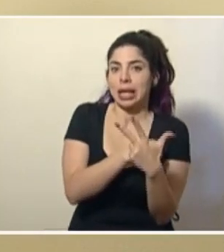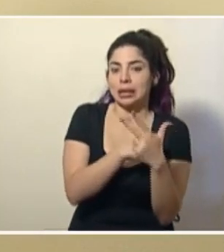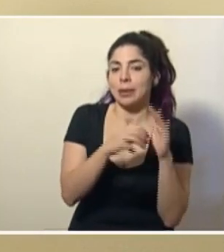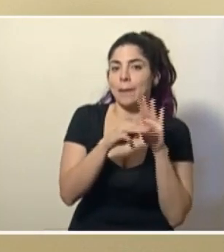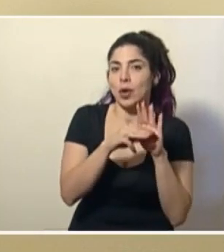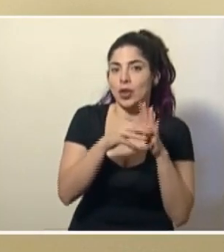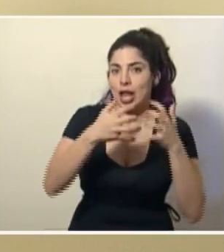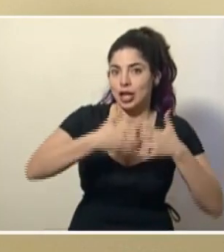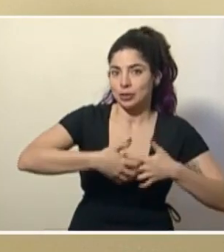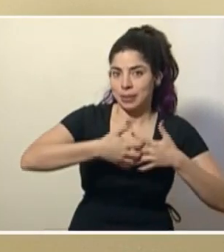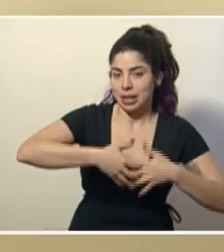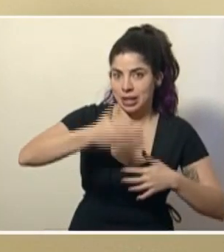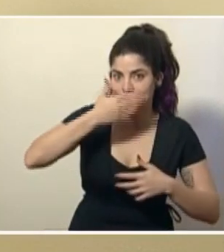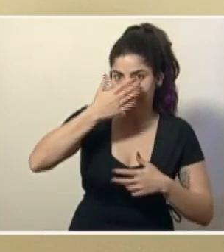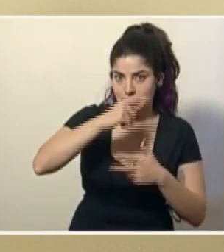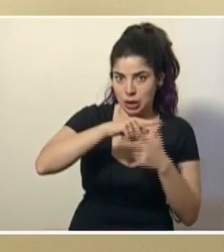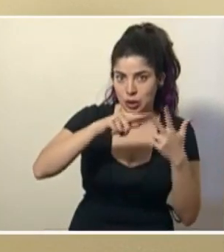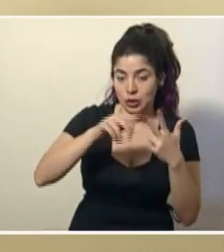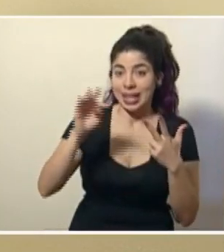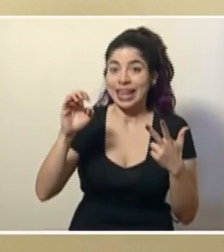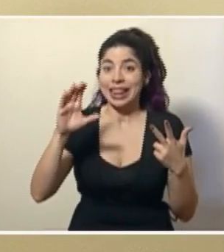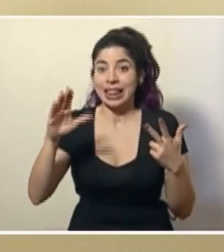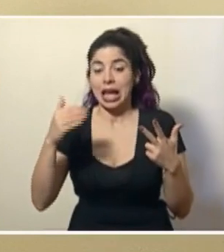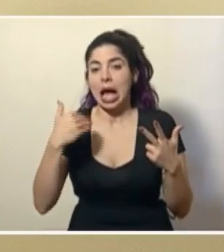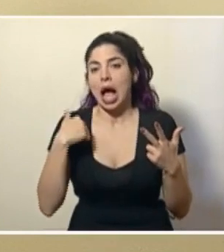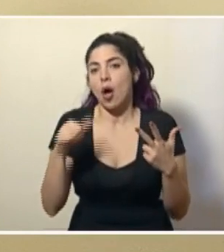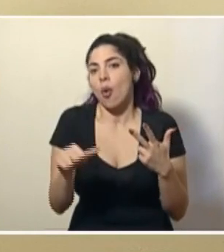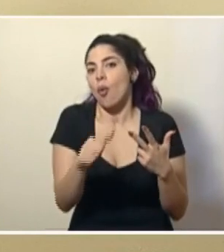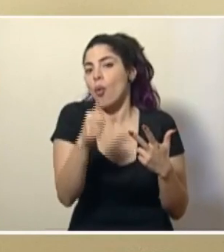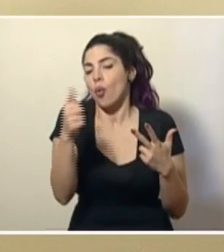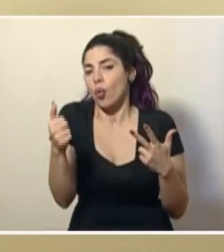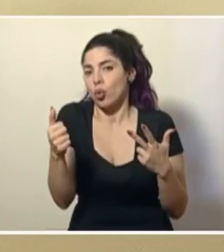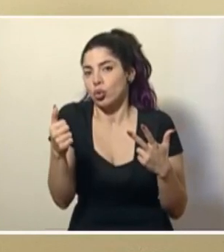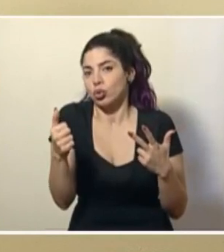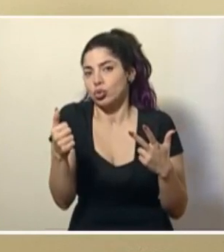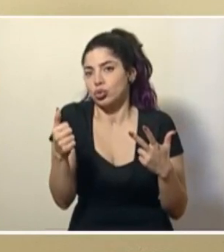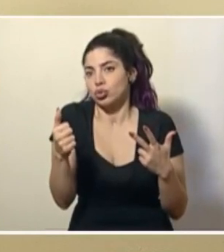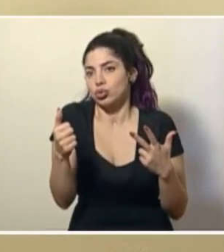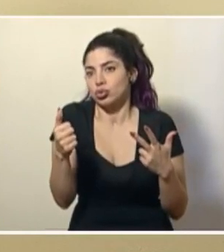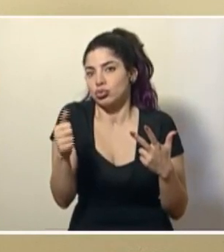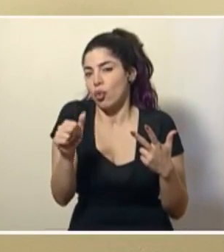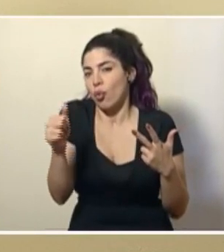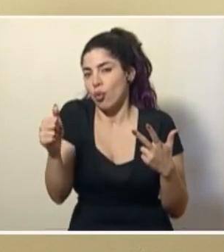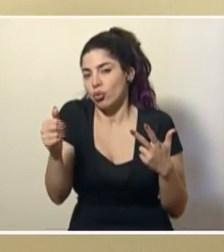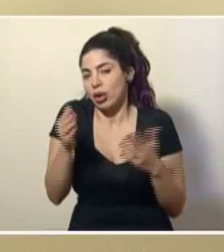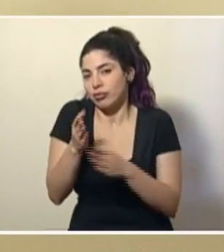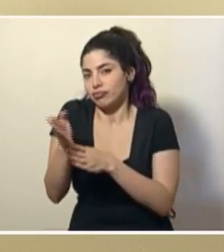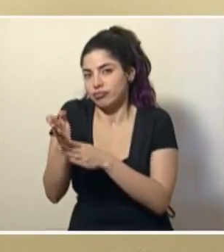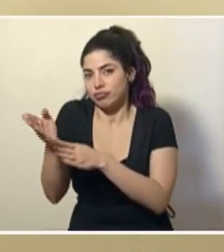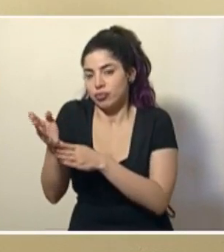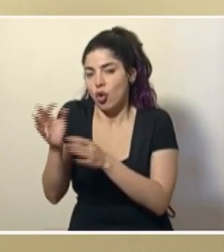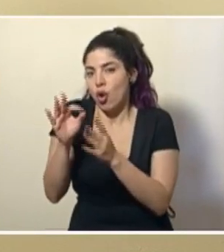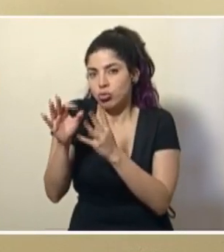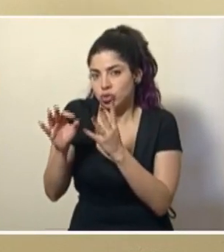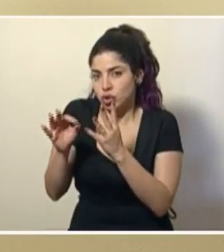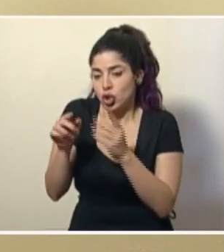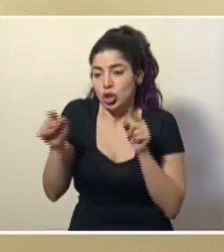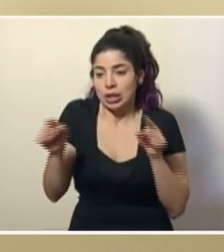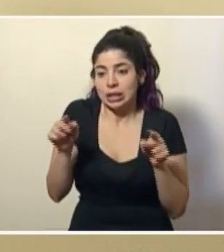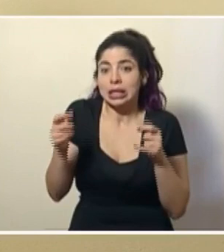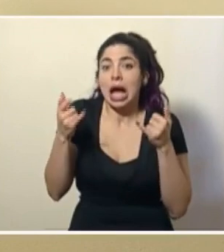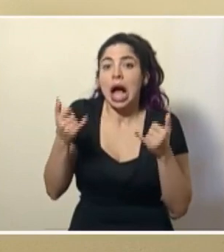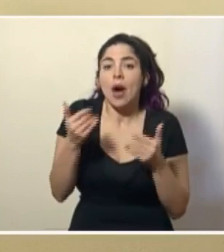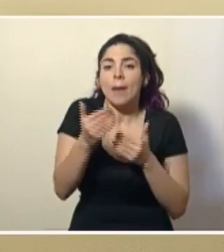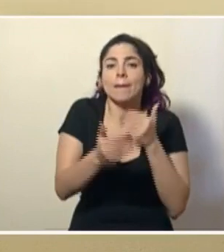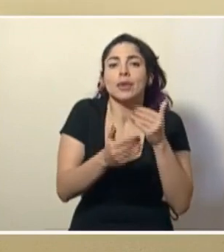de respiradores y en el Tecnológico hay otras versiones. Y están en una etapa